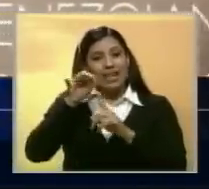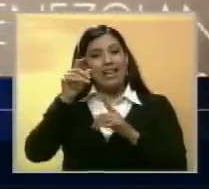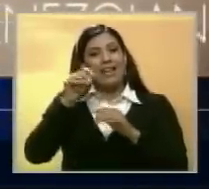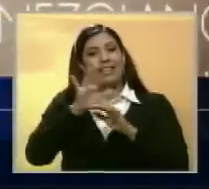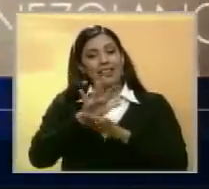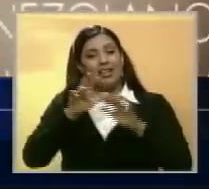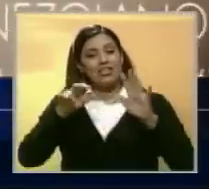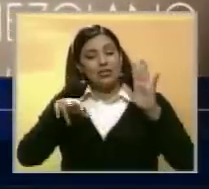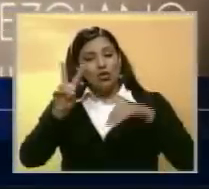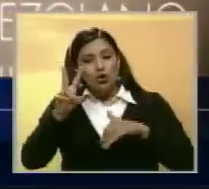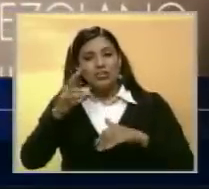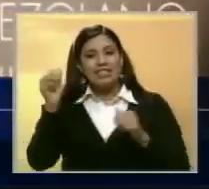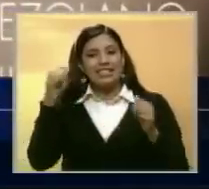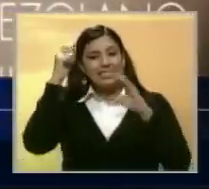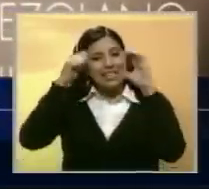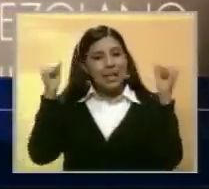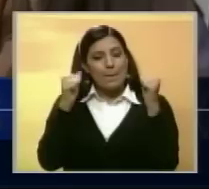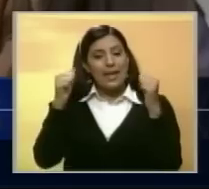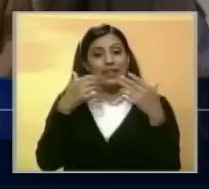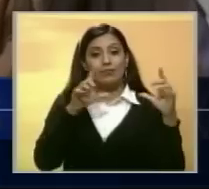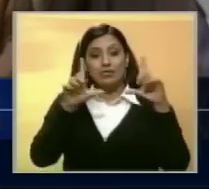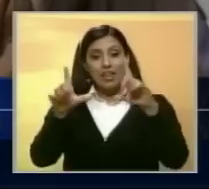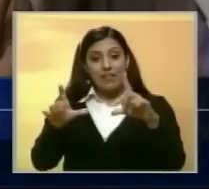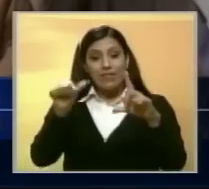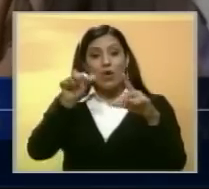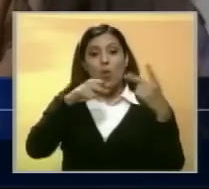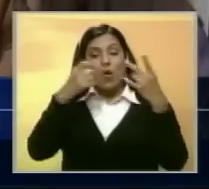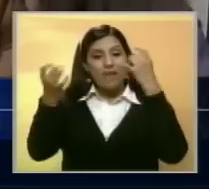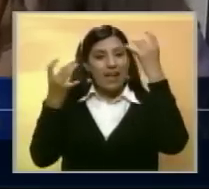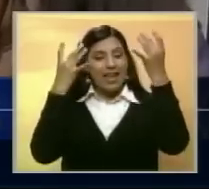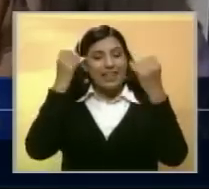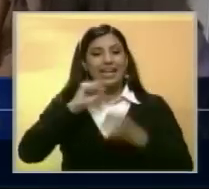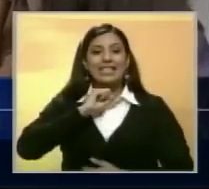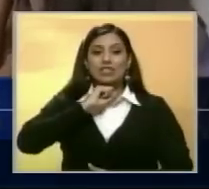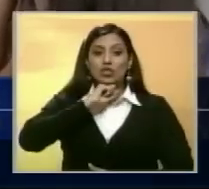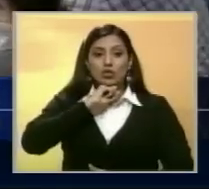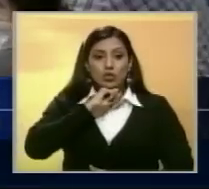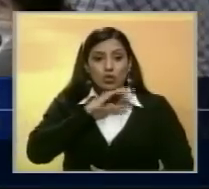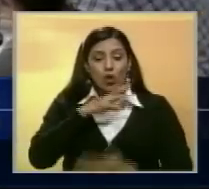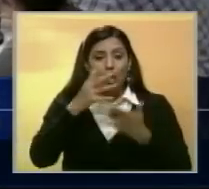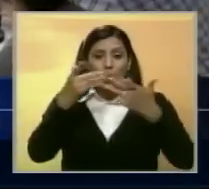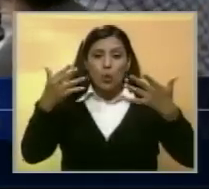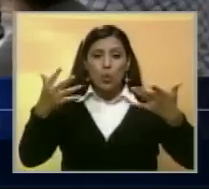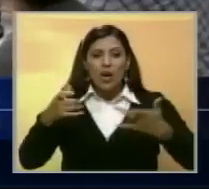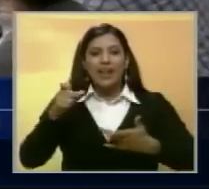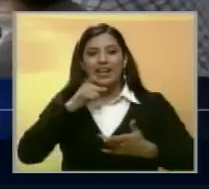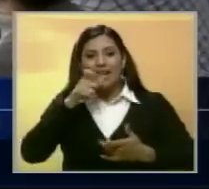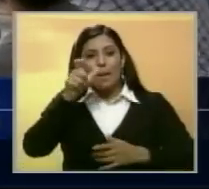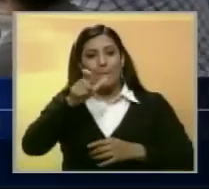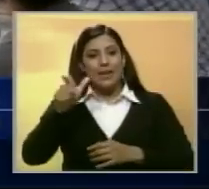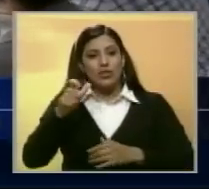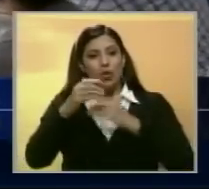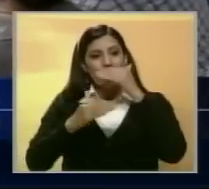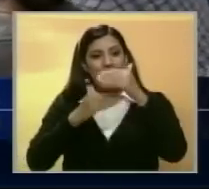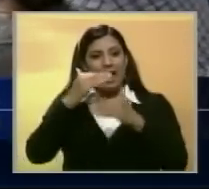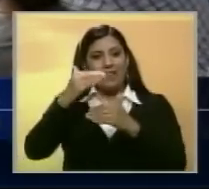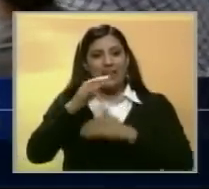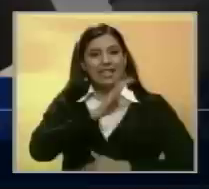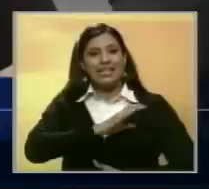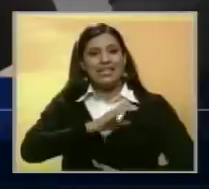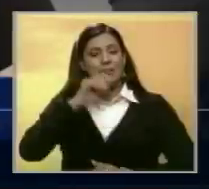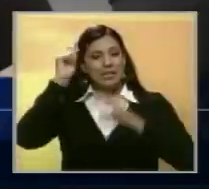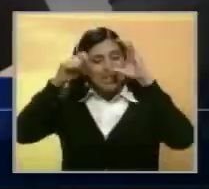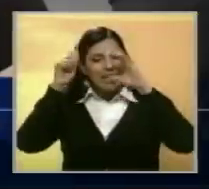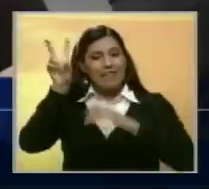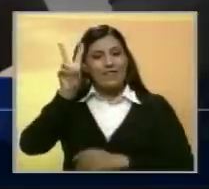Festival de Cine de Mérida certificó este martes las innovadoras historias narradas con los que ha evolucionado el cine